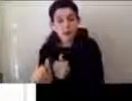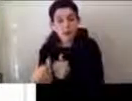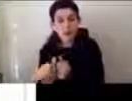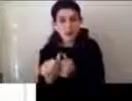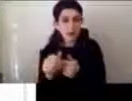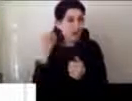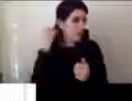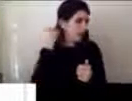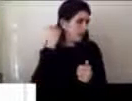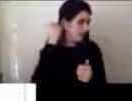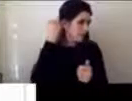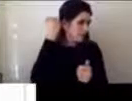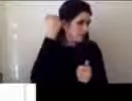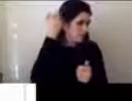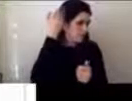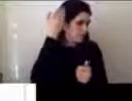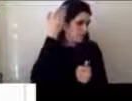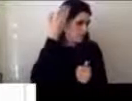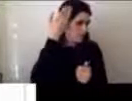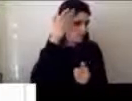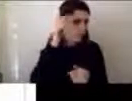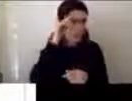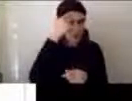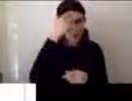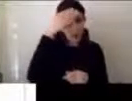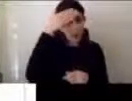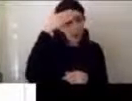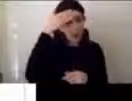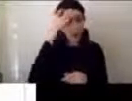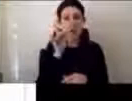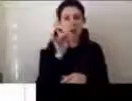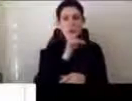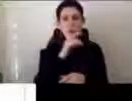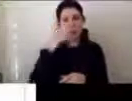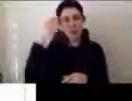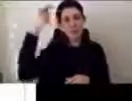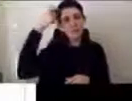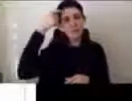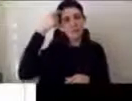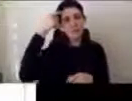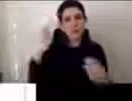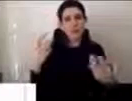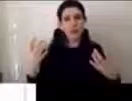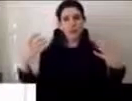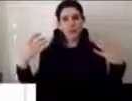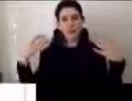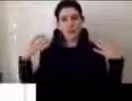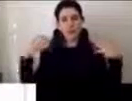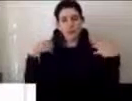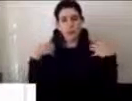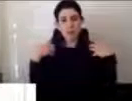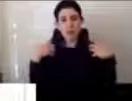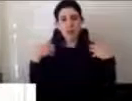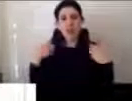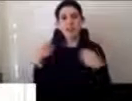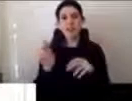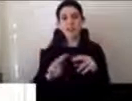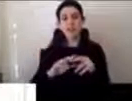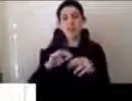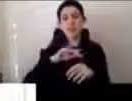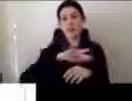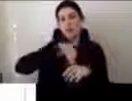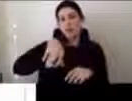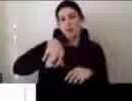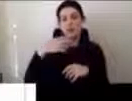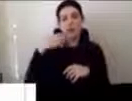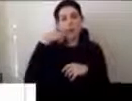prefrontal. La corteza prefrontal, que es la parte de la corteza que nos hace más humanos, que es donde están asentadas